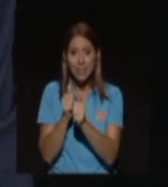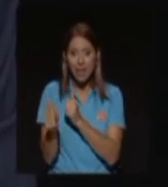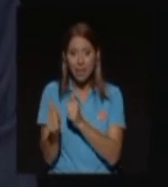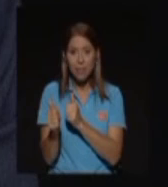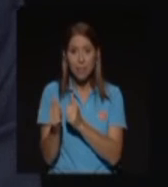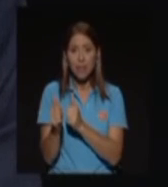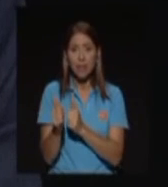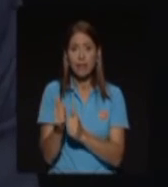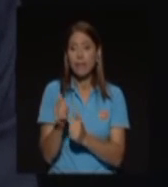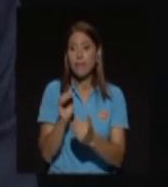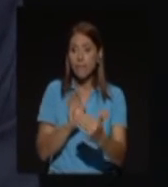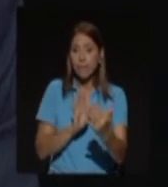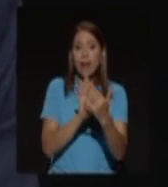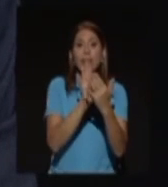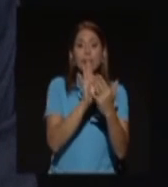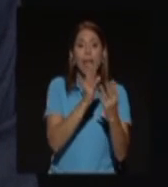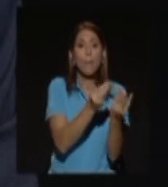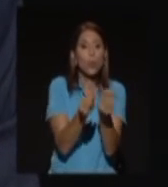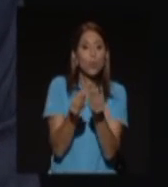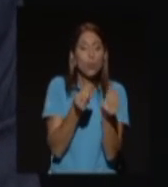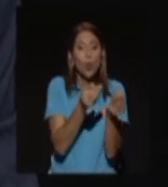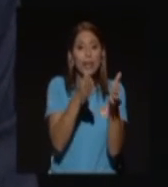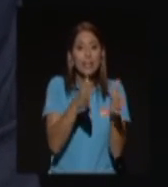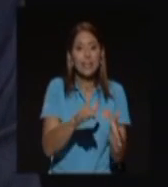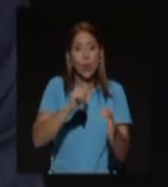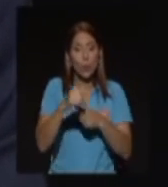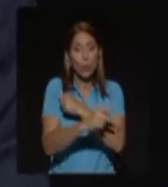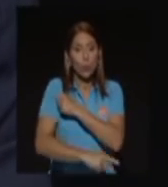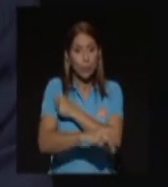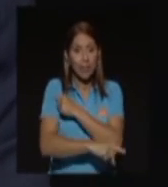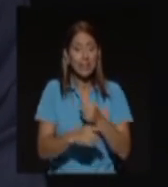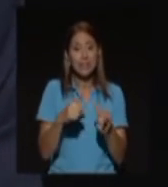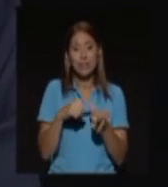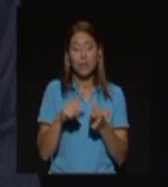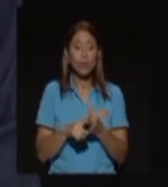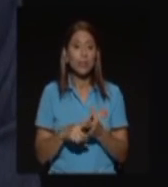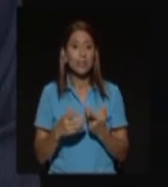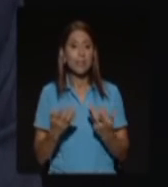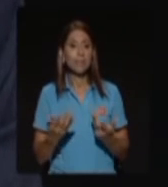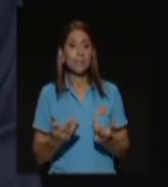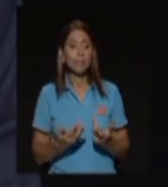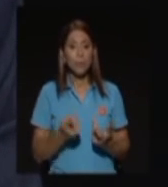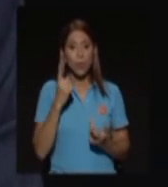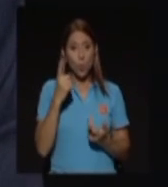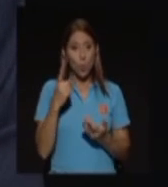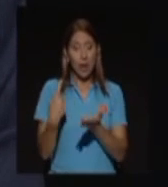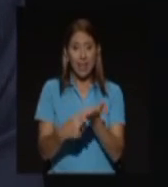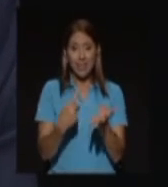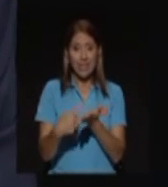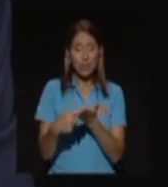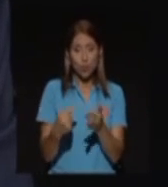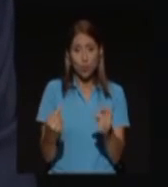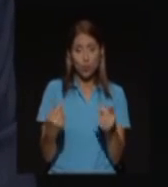a productores de otros países. Entonces, una discusión que fue la que